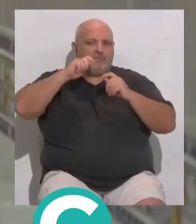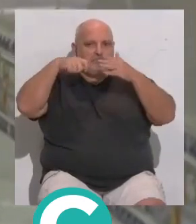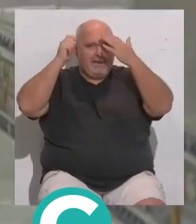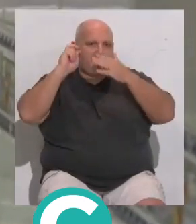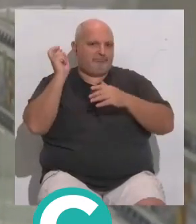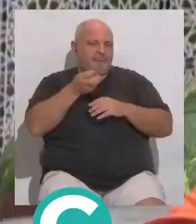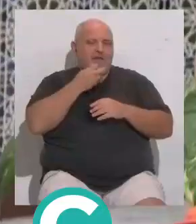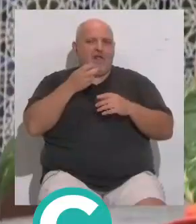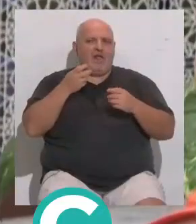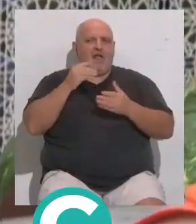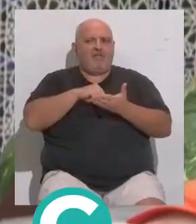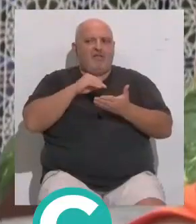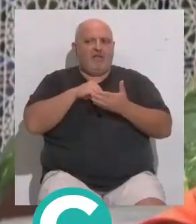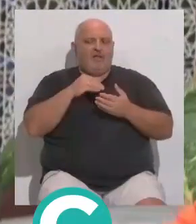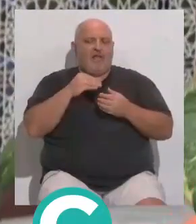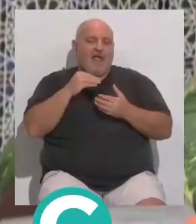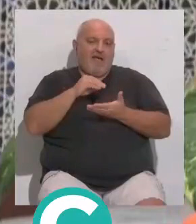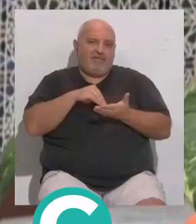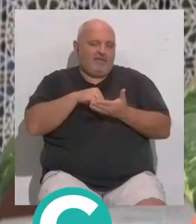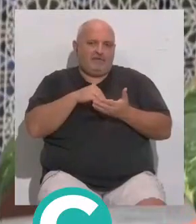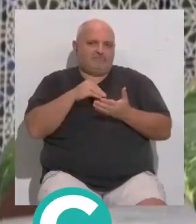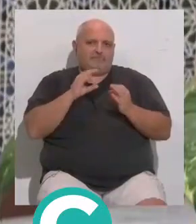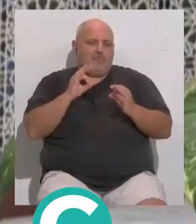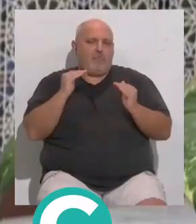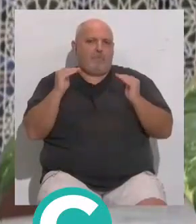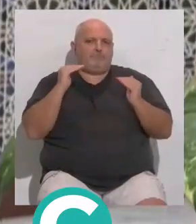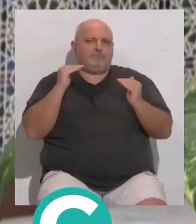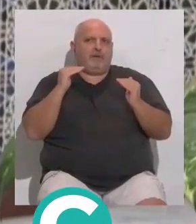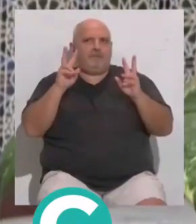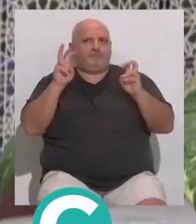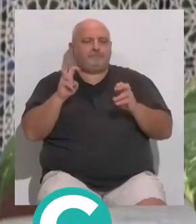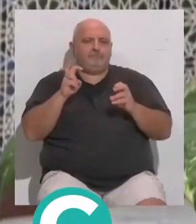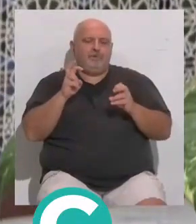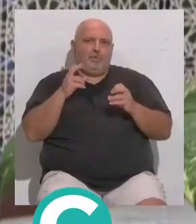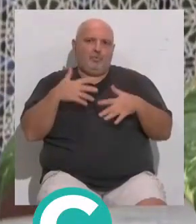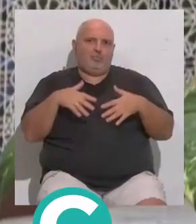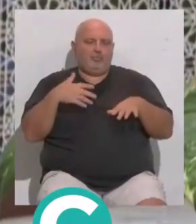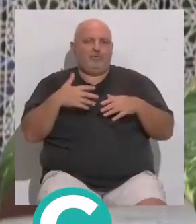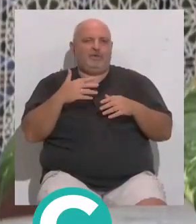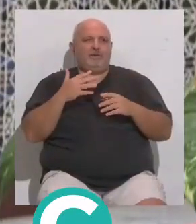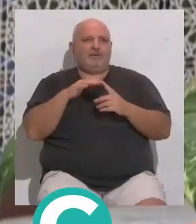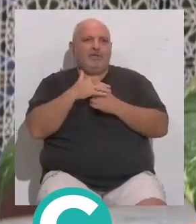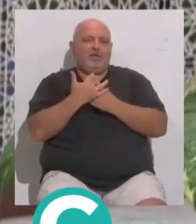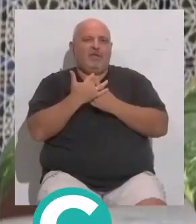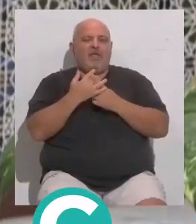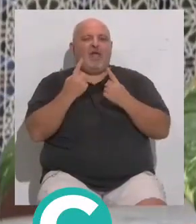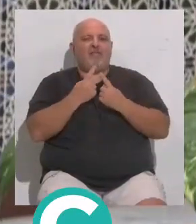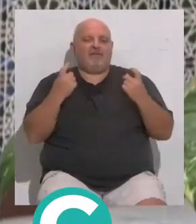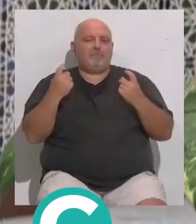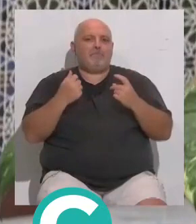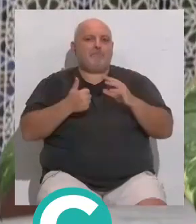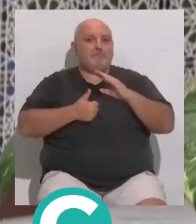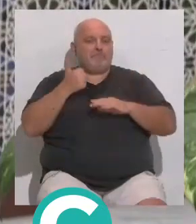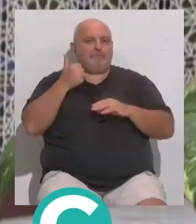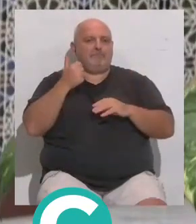este comedor se encuentra se encuentra en un momento un poco crítico, en el sentido de que nos hace falta, además